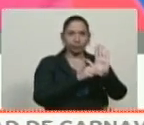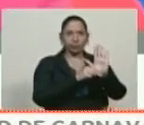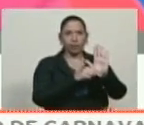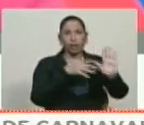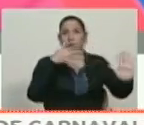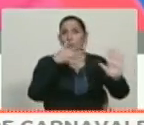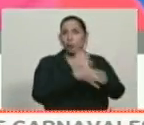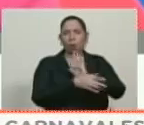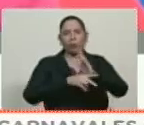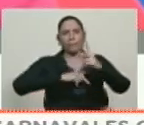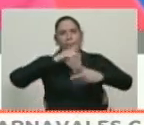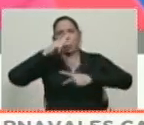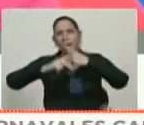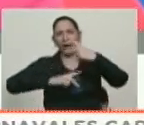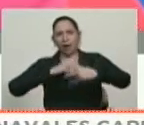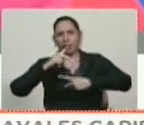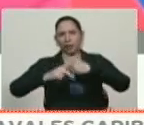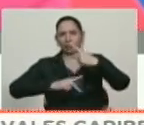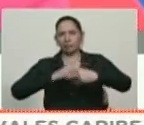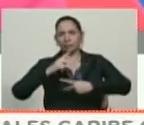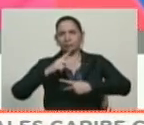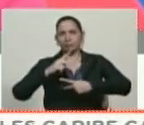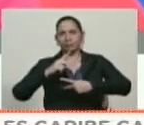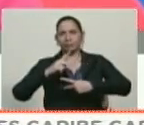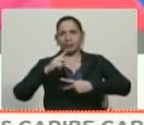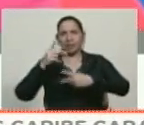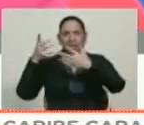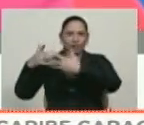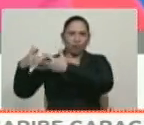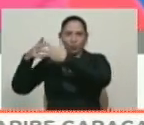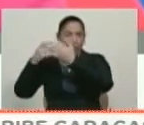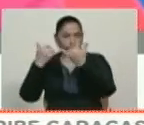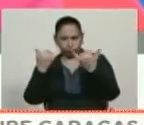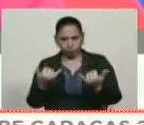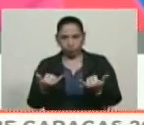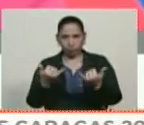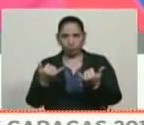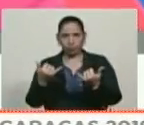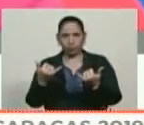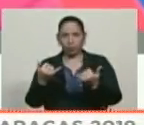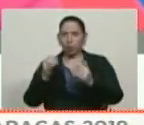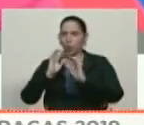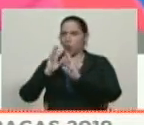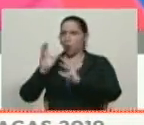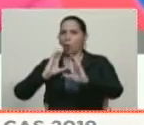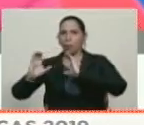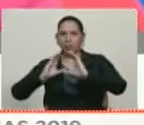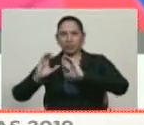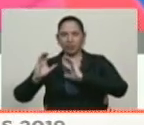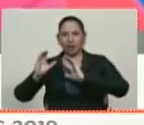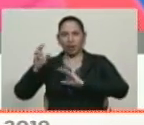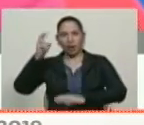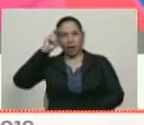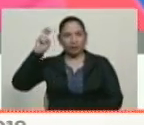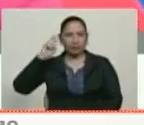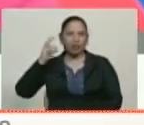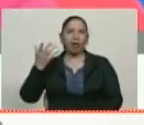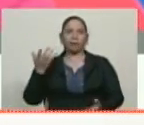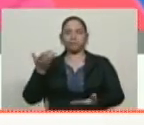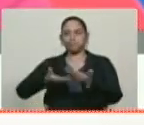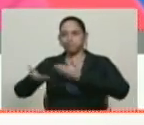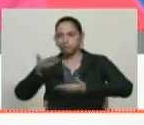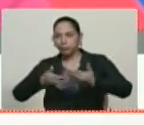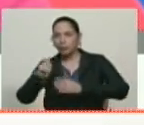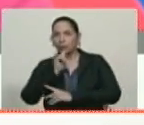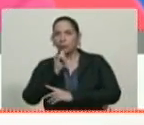Sobre los planes de Estados Unidos, ya hemos conversado con el canciller Lavrov, bueno, hemos intercambiado información